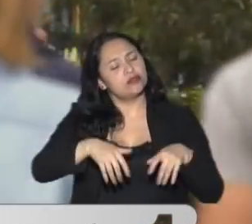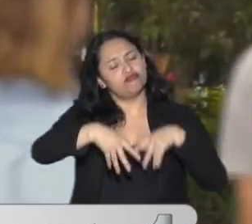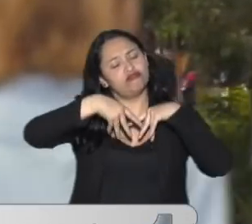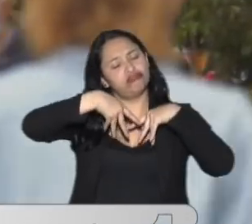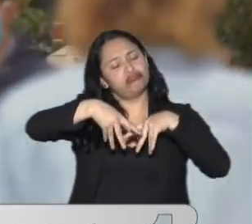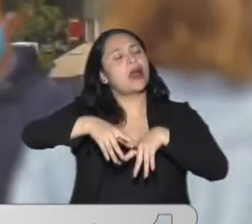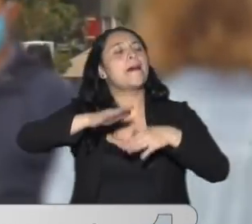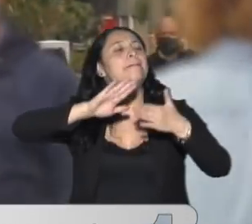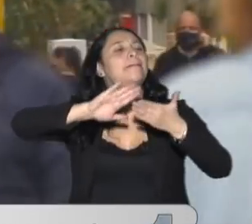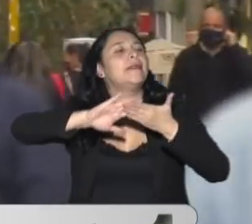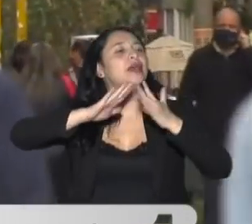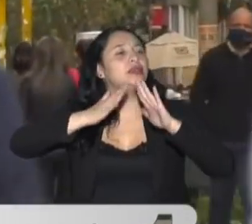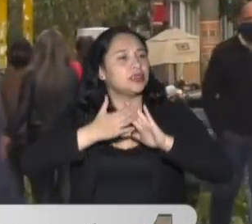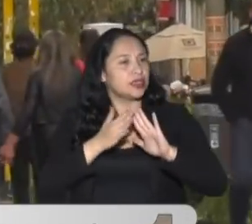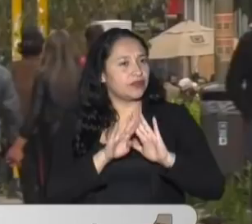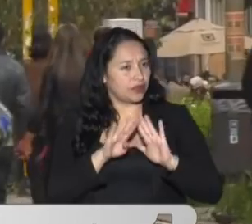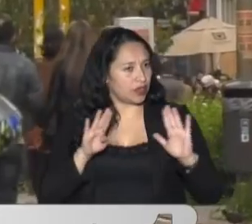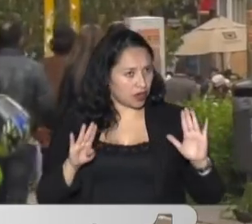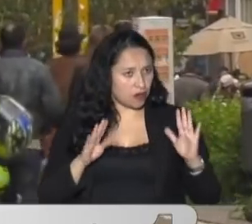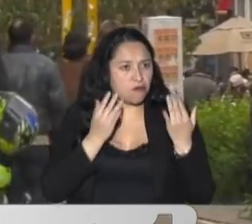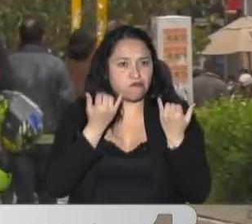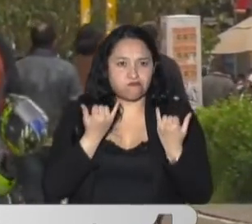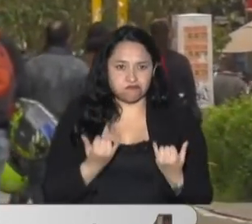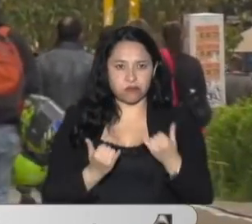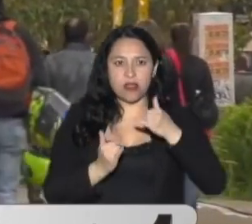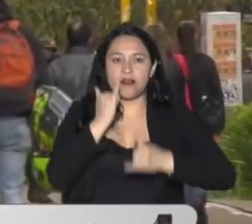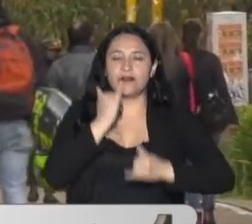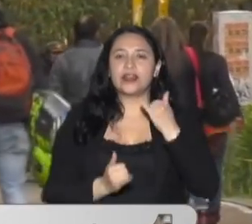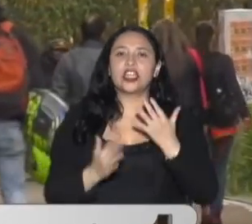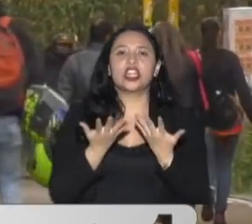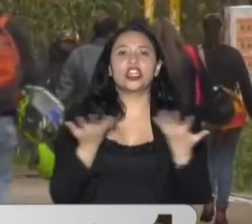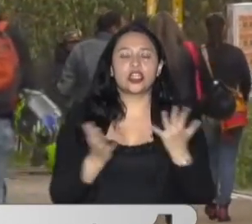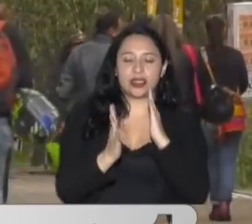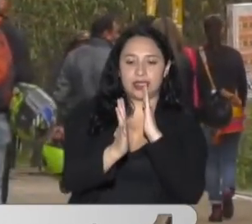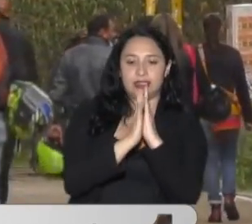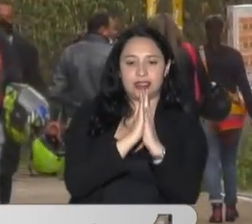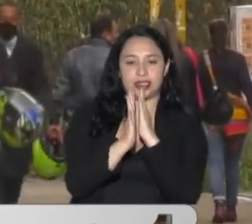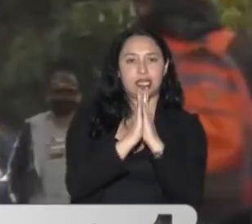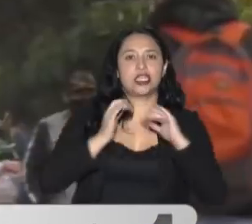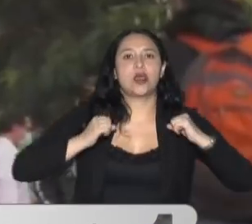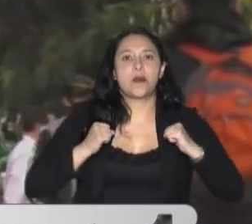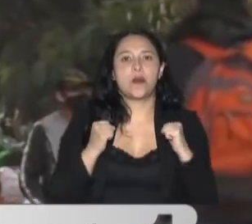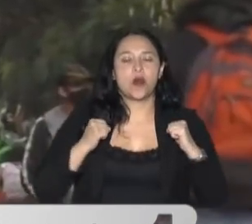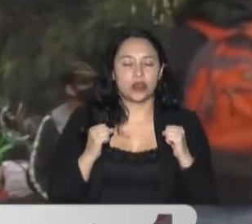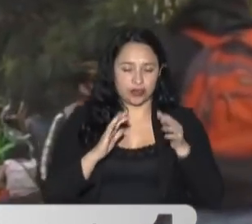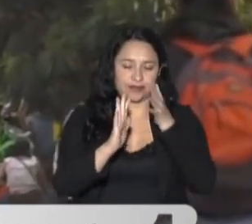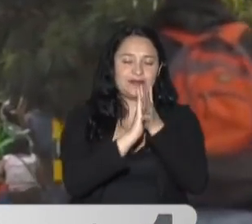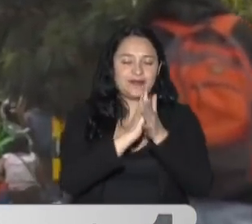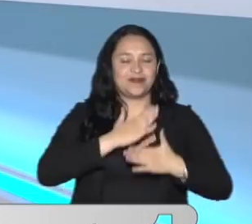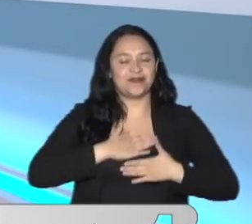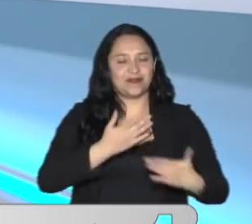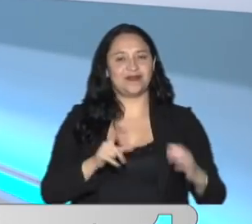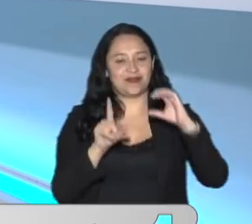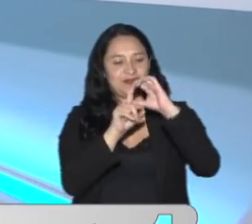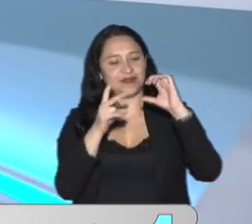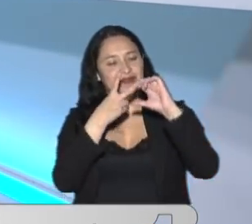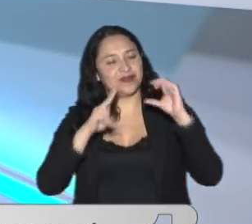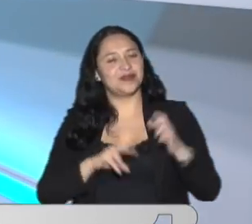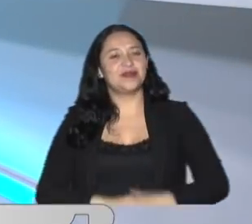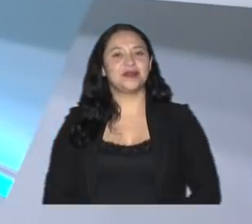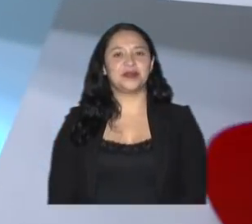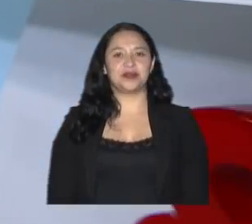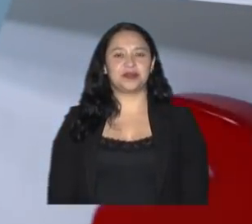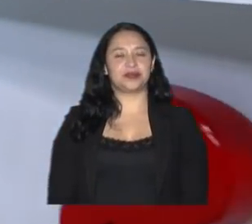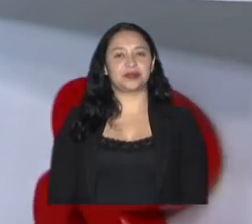lleva a cabo a esta hora y que finalizará aquí en el centro de la capital del país. Informó Stiglo Engas en Noticentro 1